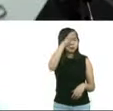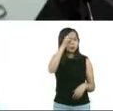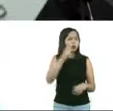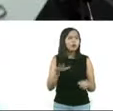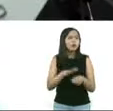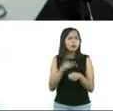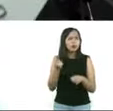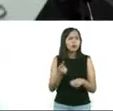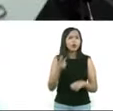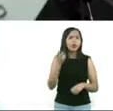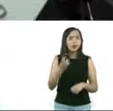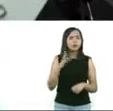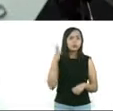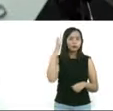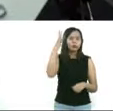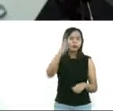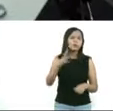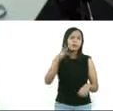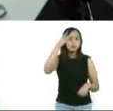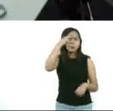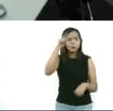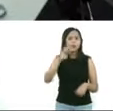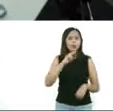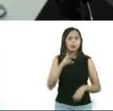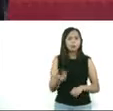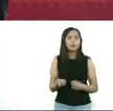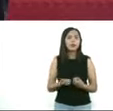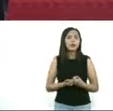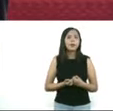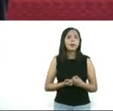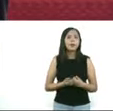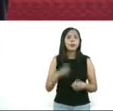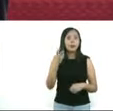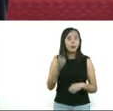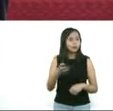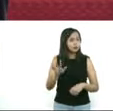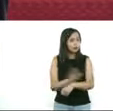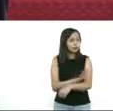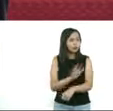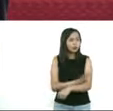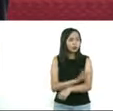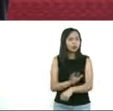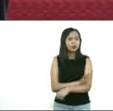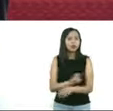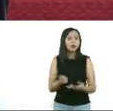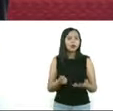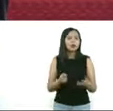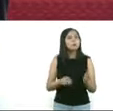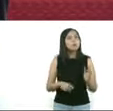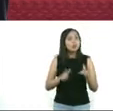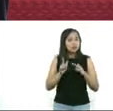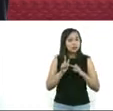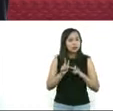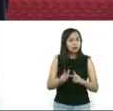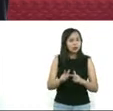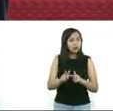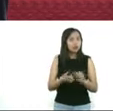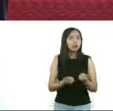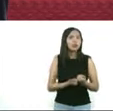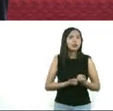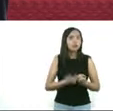patria, el futuro de la nación. Es la posibilidad de la que la energía eléctrica siga, no crezca el precio de la